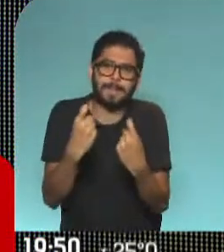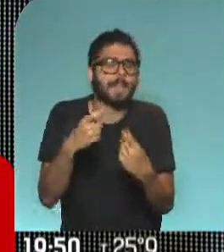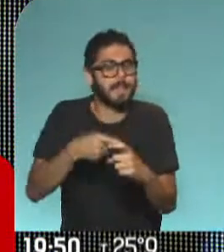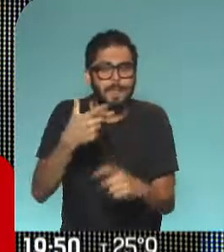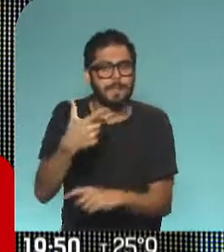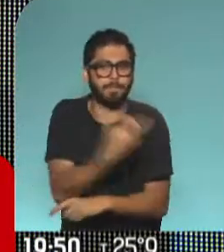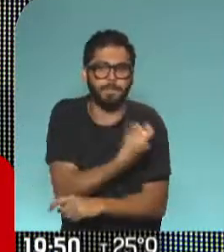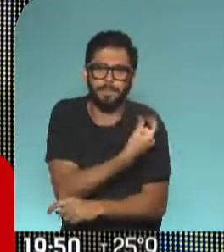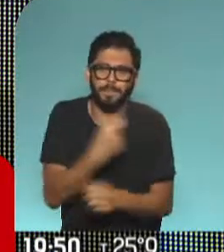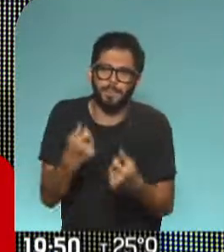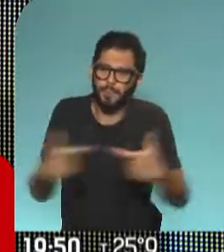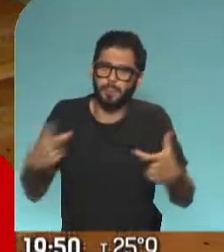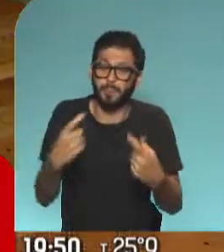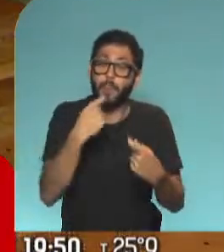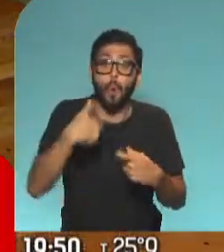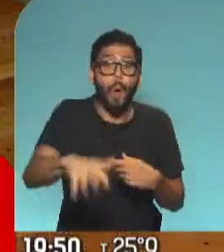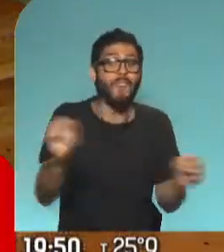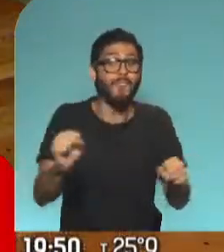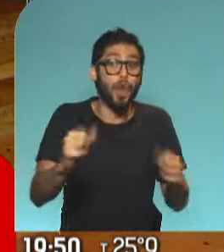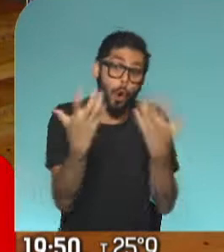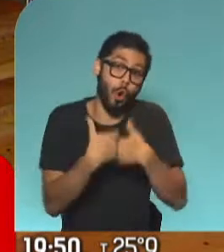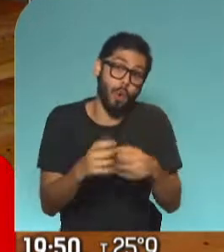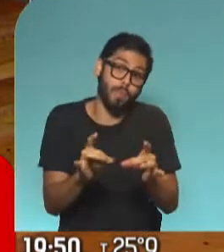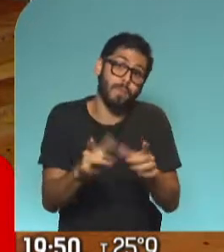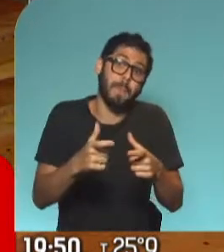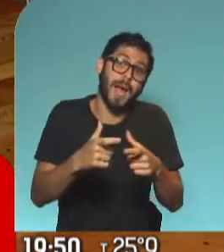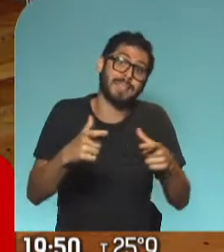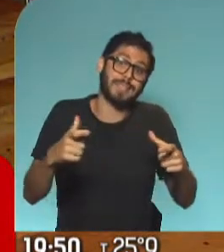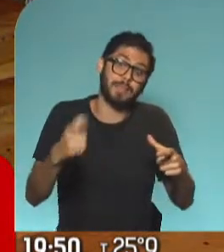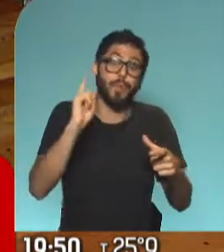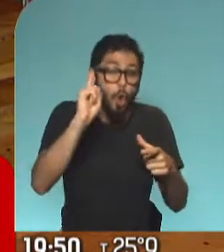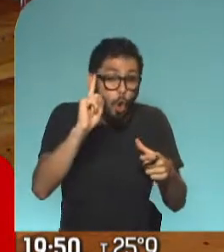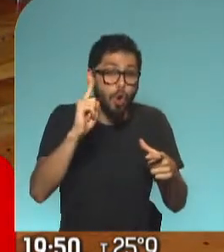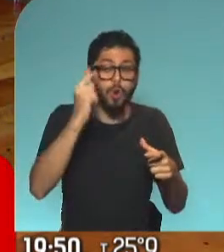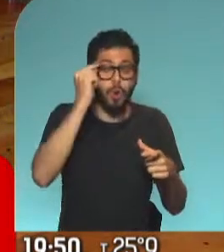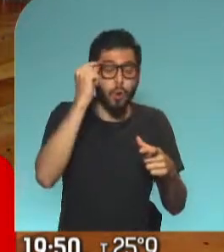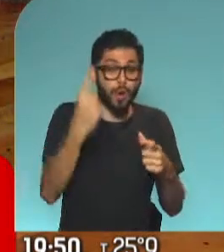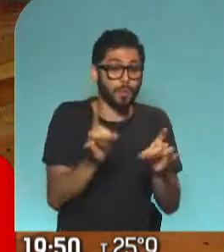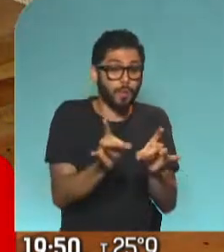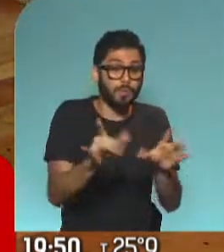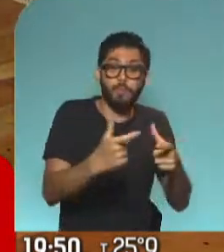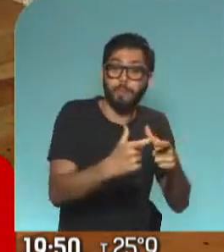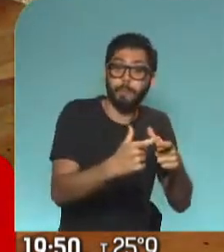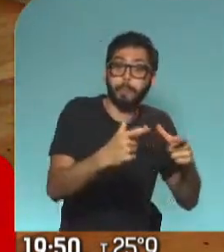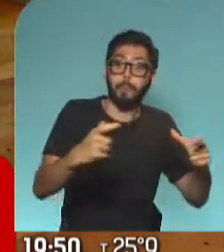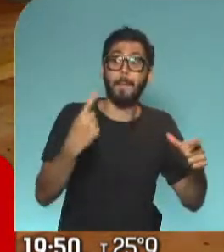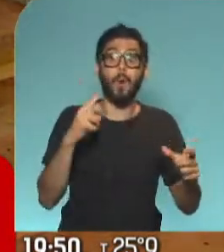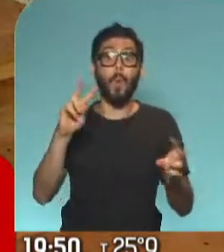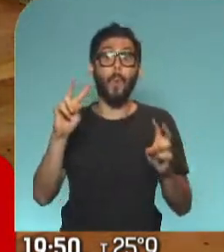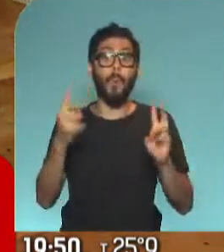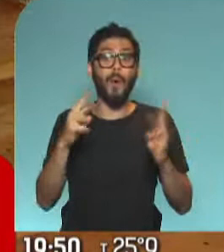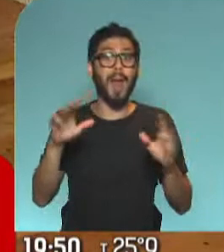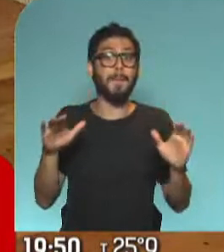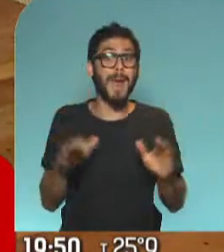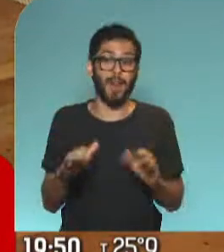determinar un ascenso de casos. Pero una cosa es tener ascenso de casos con la baja mortalidad porque la gente está protegida con la vacuna, a